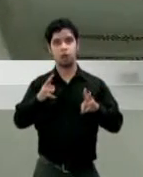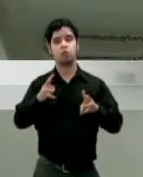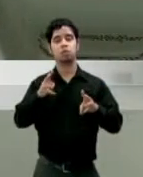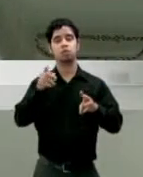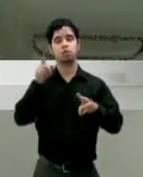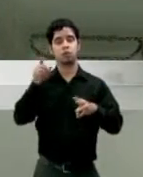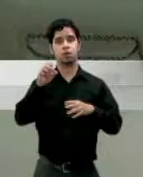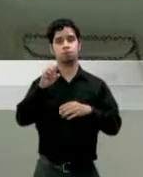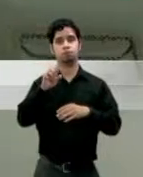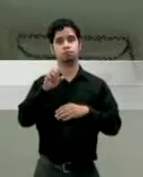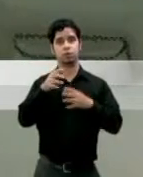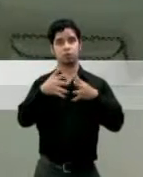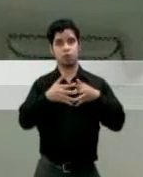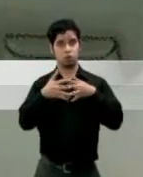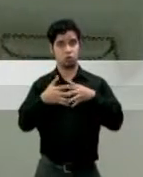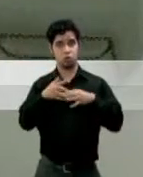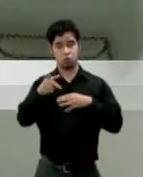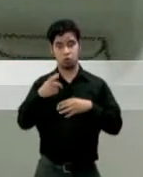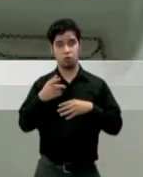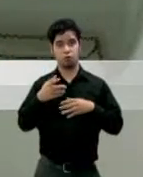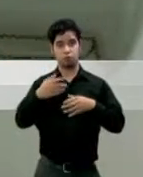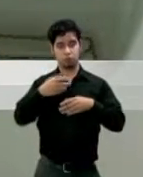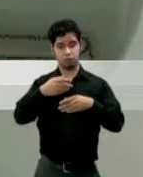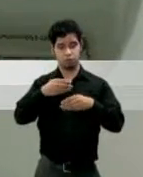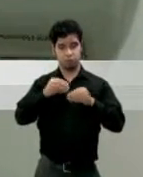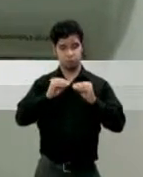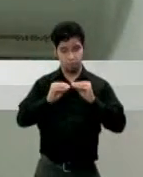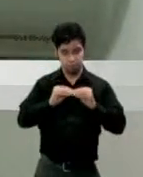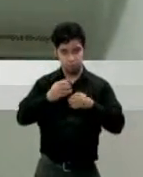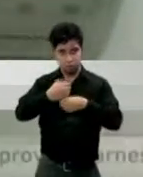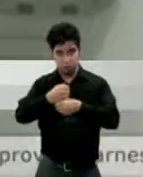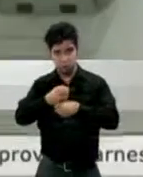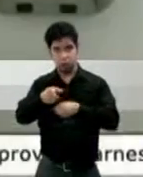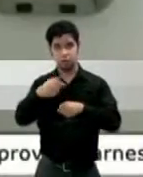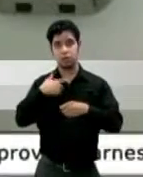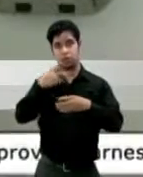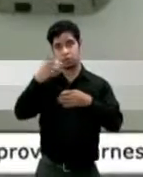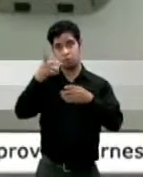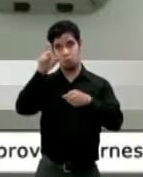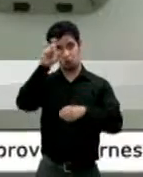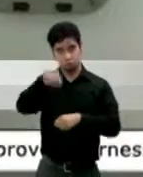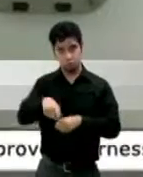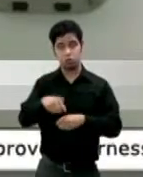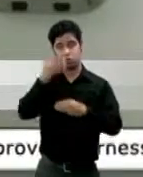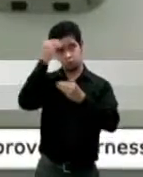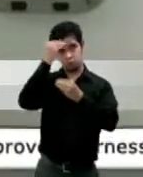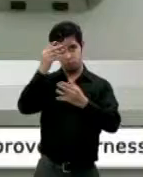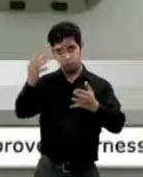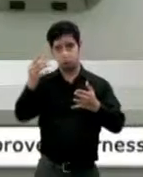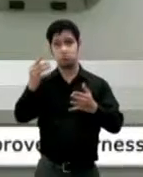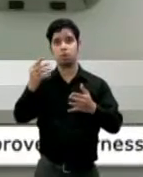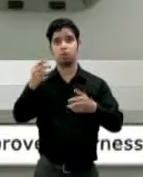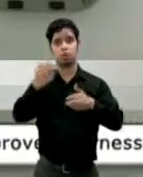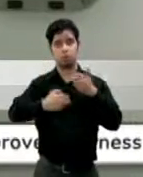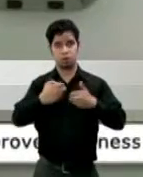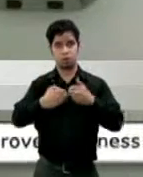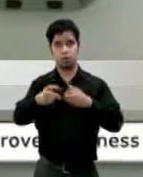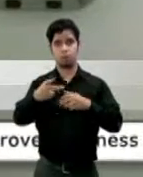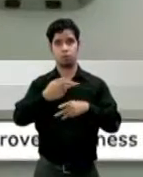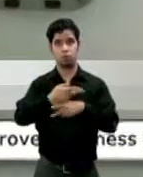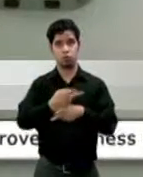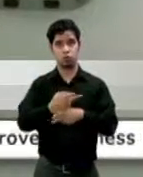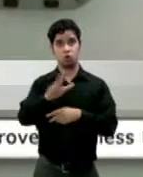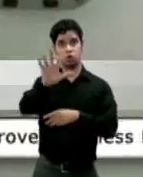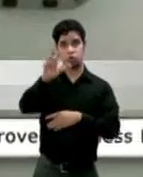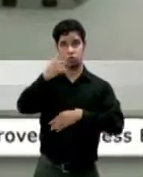Unidos, los fabricantes tienen la obligación de informar sobre defectos que pudieran afectar la seguridad del uso del producto en un lapso de